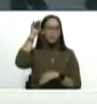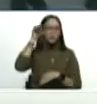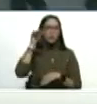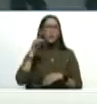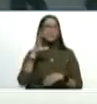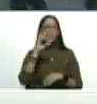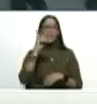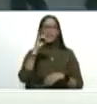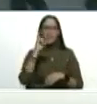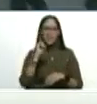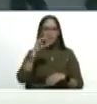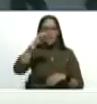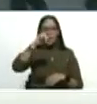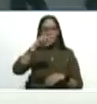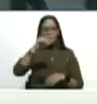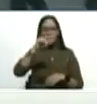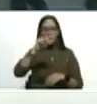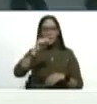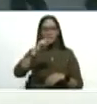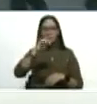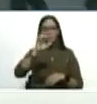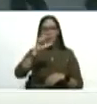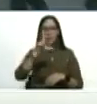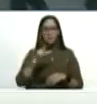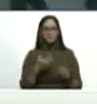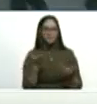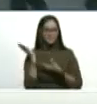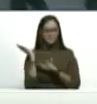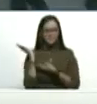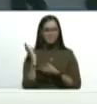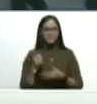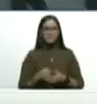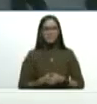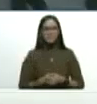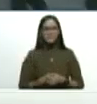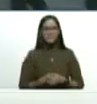CDI Manuel Ponte Rodríguez. Adelante, gobernador.